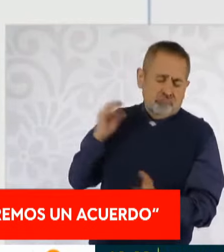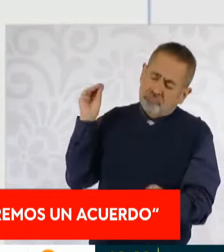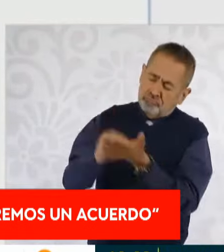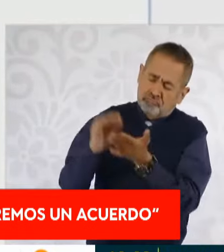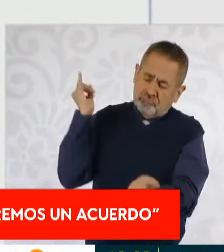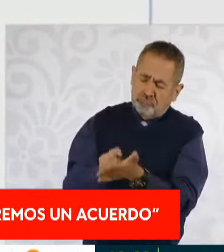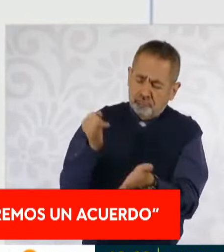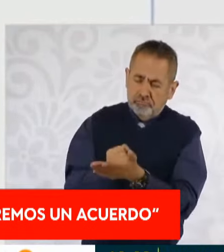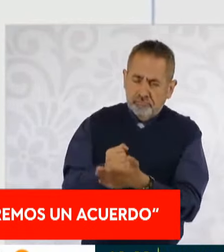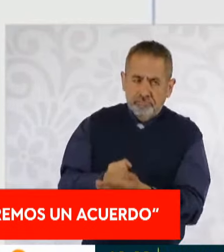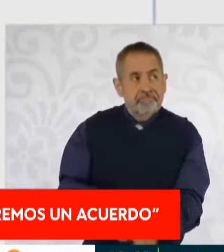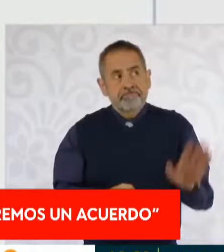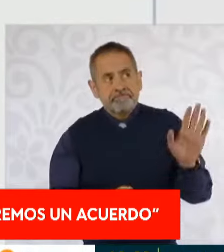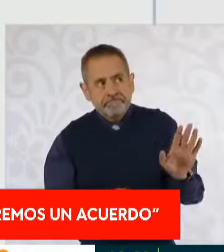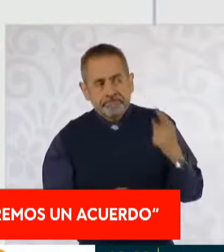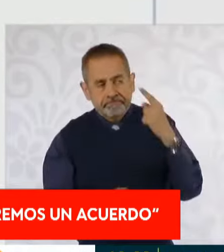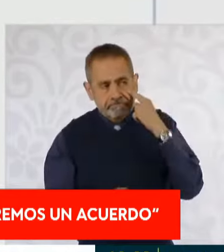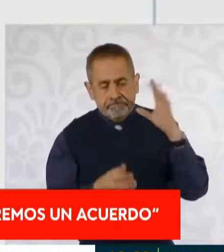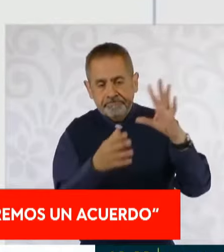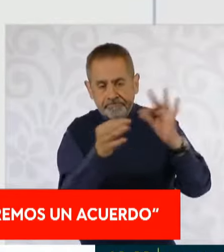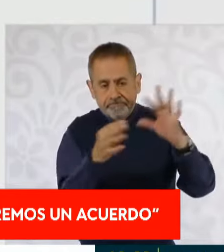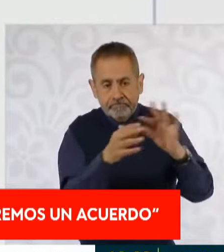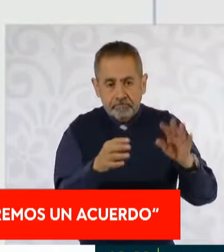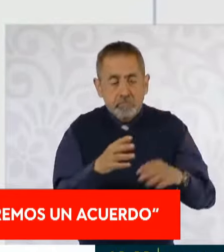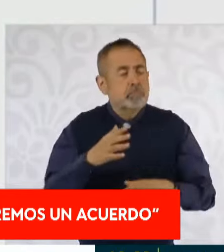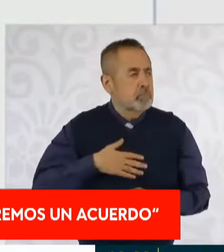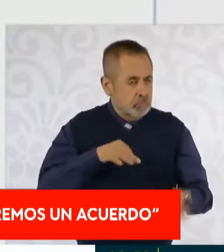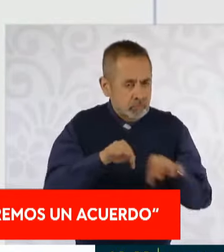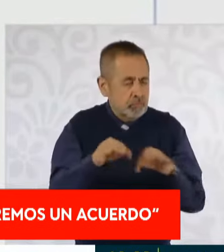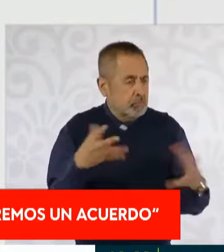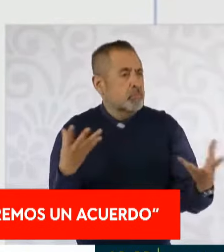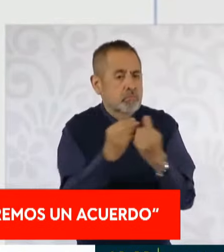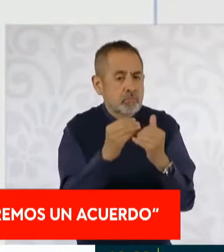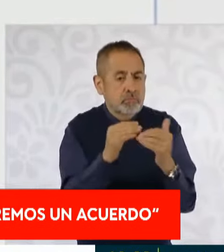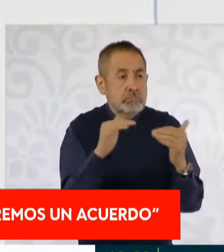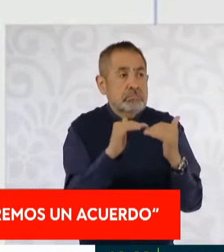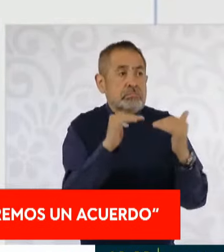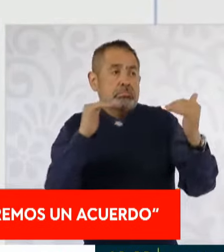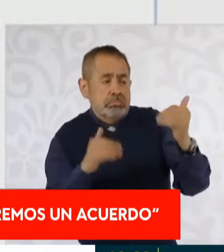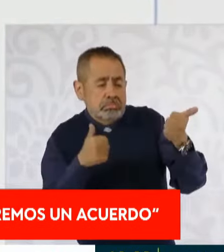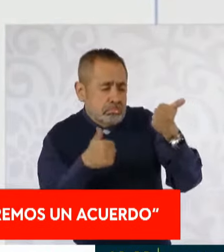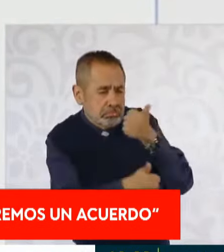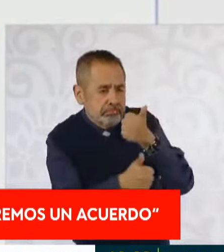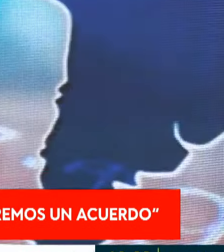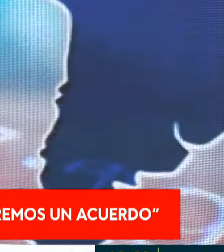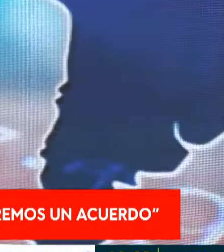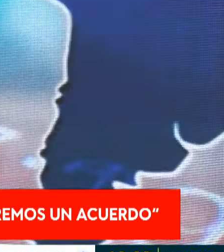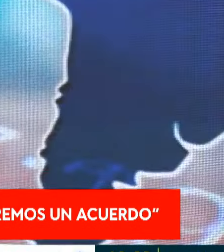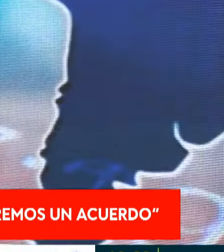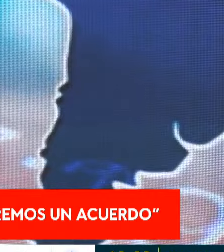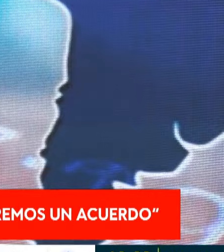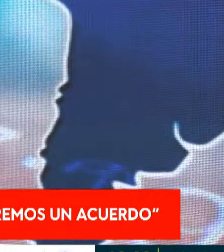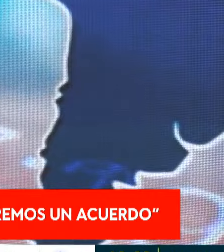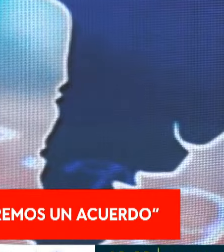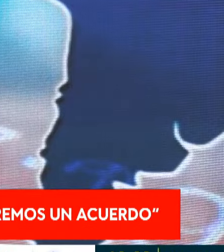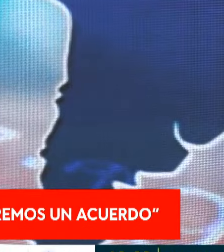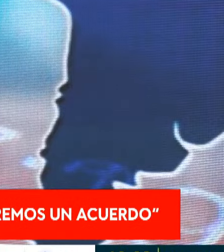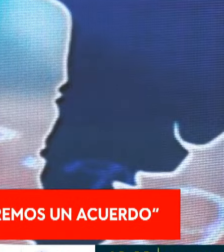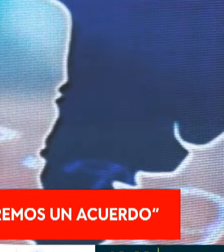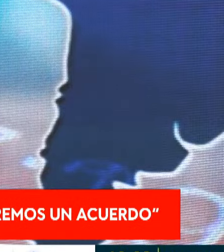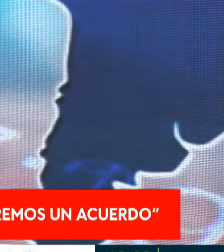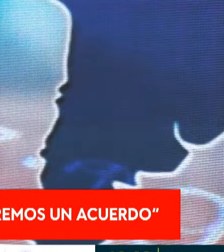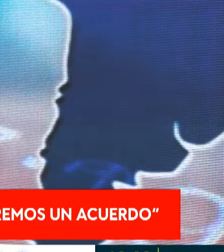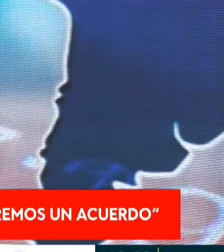Entonces, nosotros colaboramos, nunca nos subordinamos. Si logramos coordinarnos en eso, no. Y 48